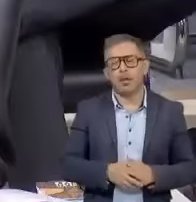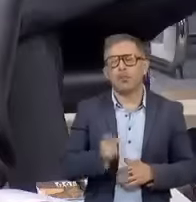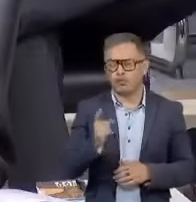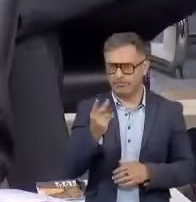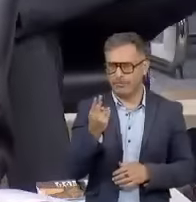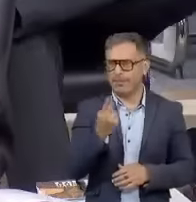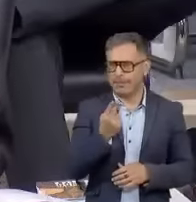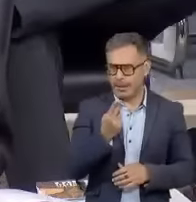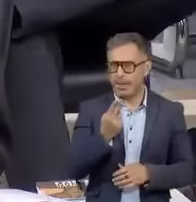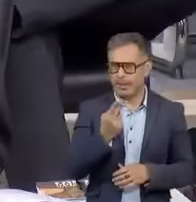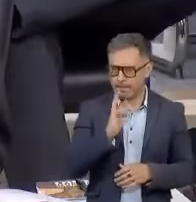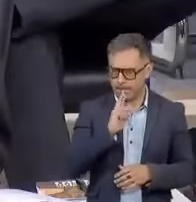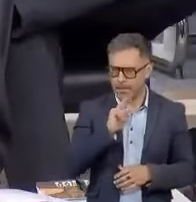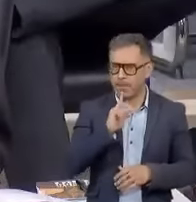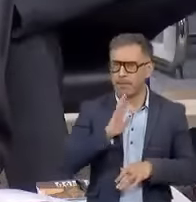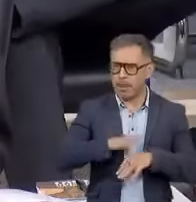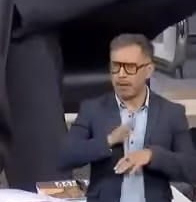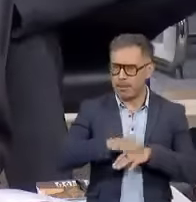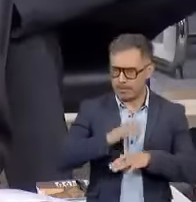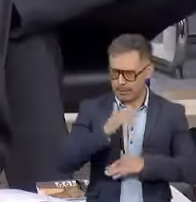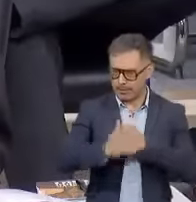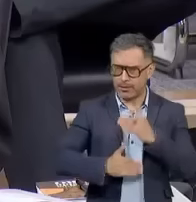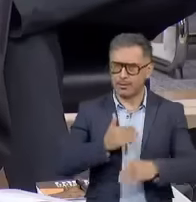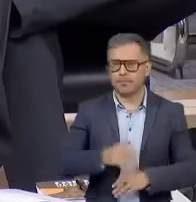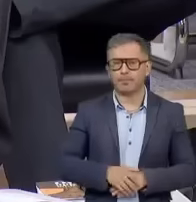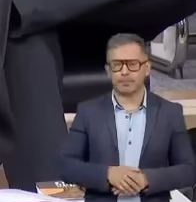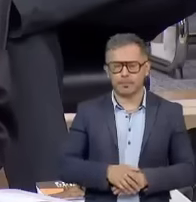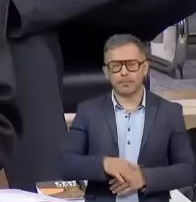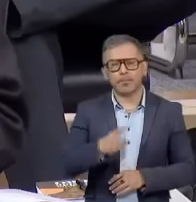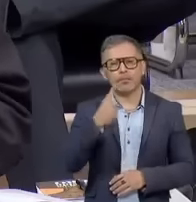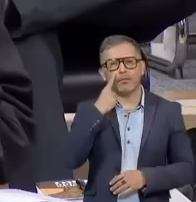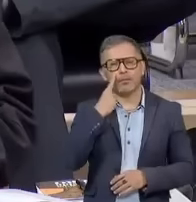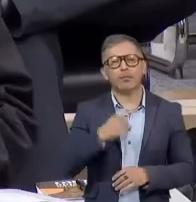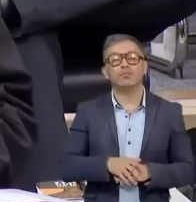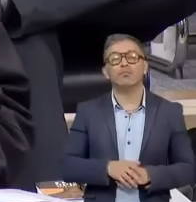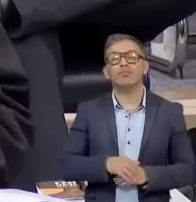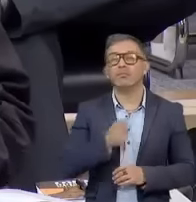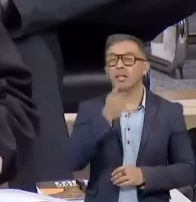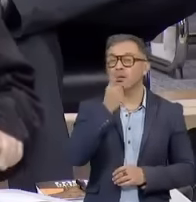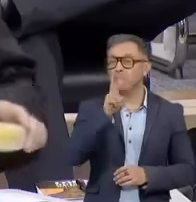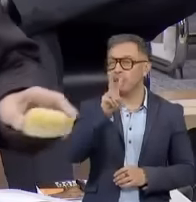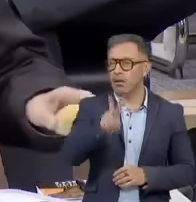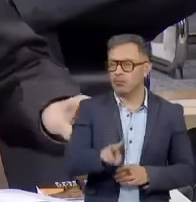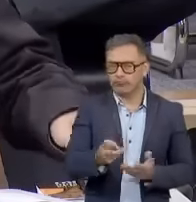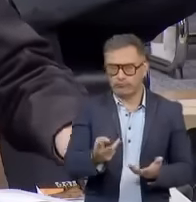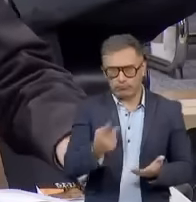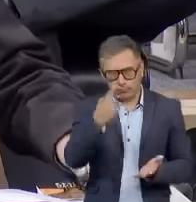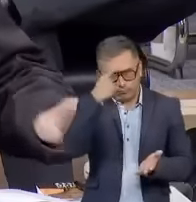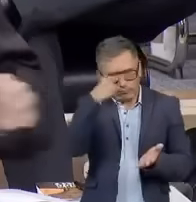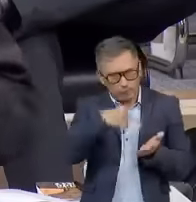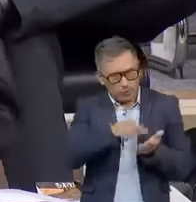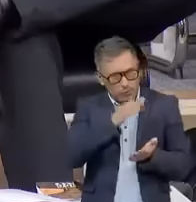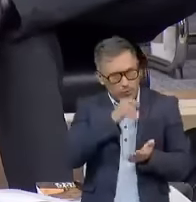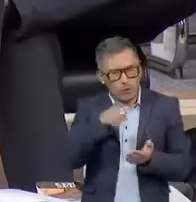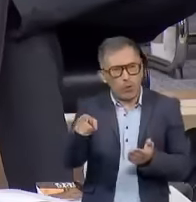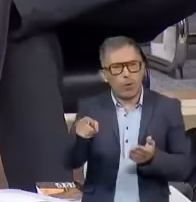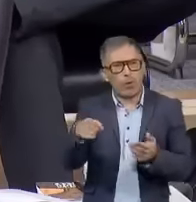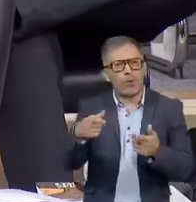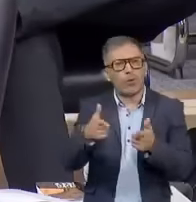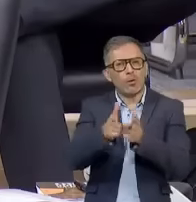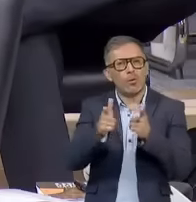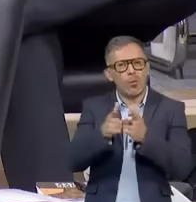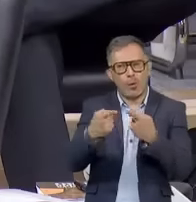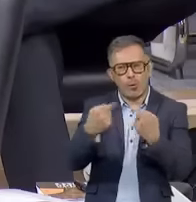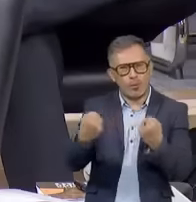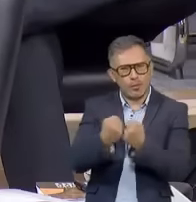a ver yo no lo que de verdad si no doy crédito Es que la oposición Qué mala defensa tiene Berta sochel